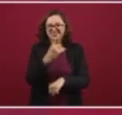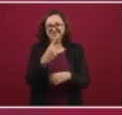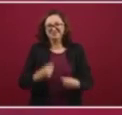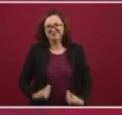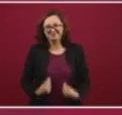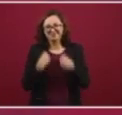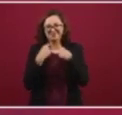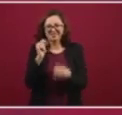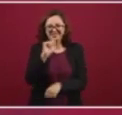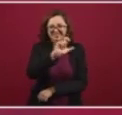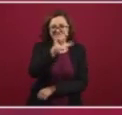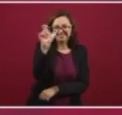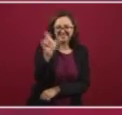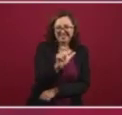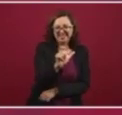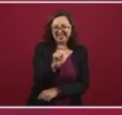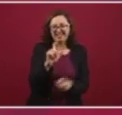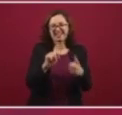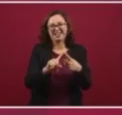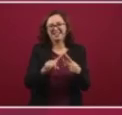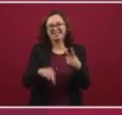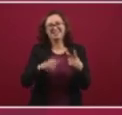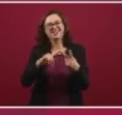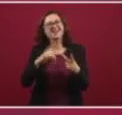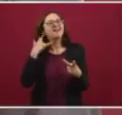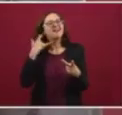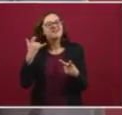Texas y desde luego en California,